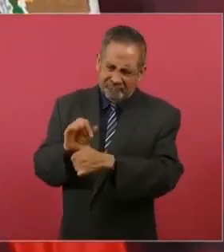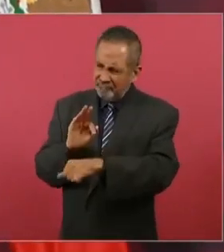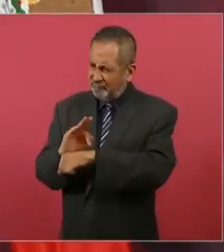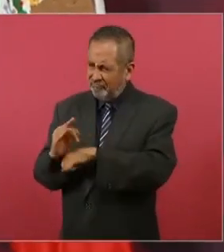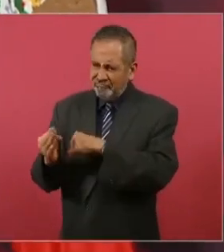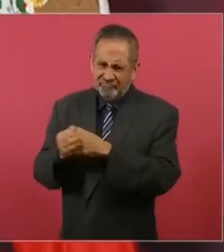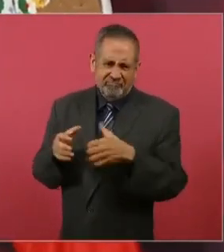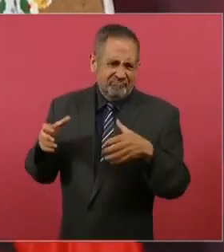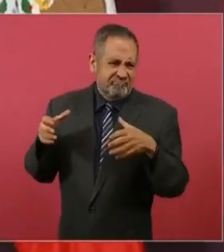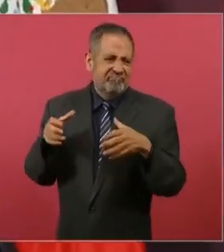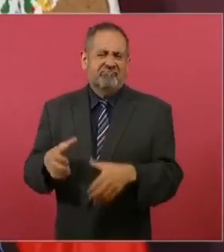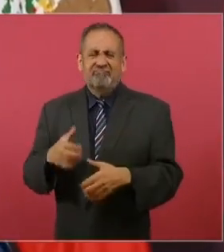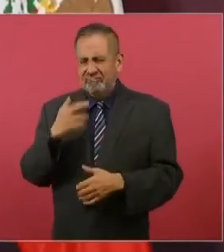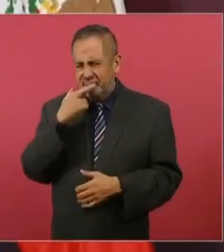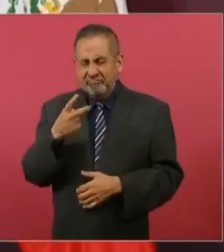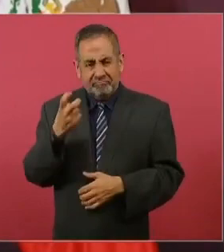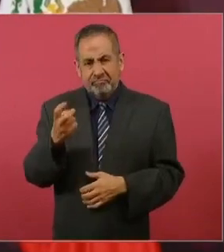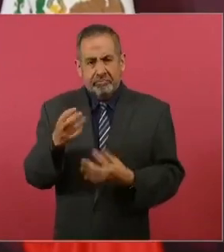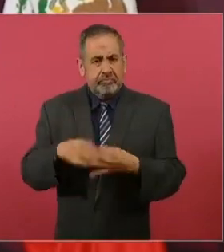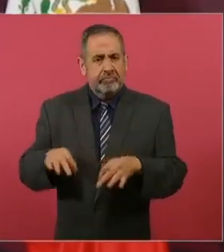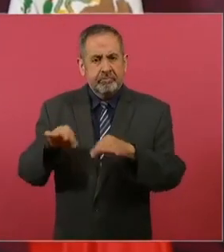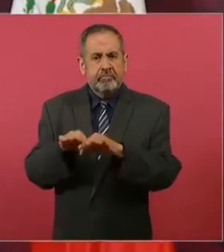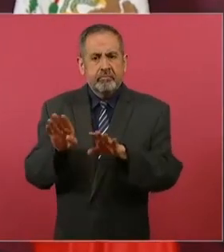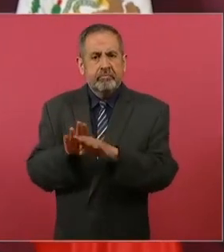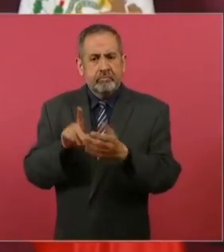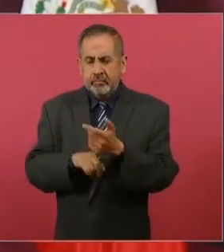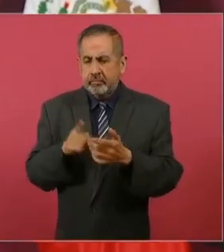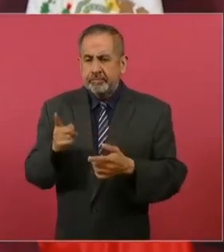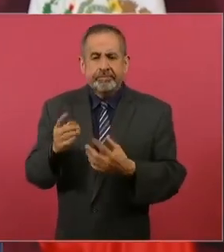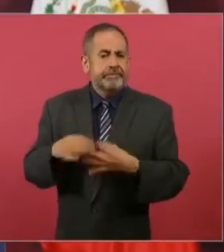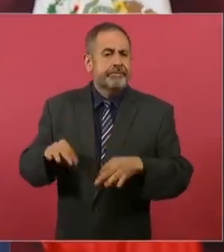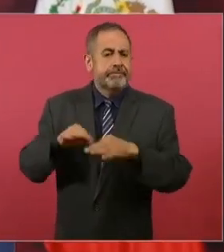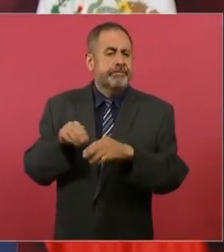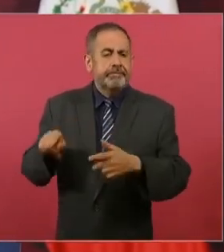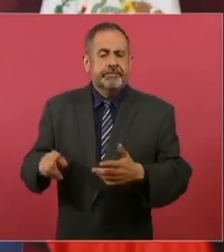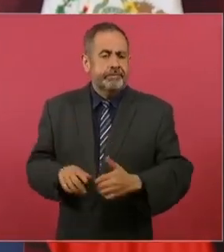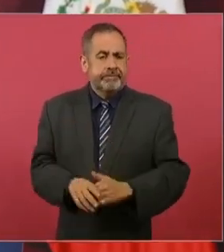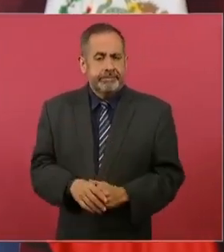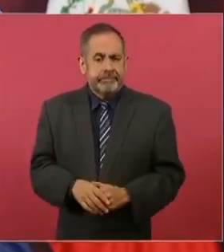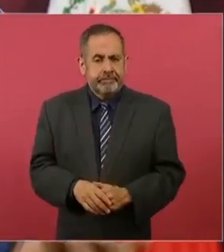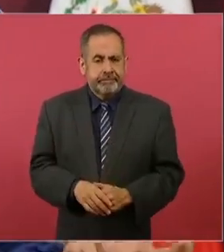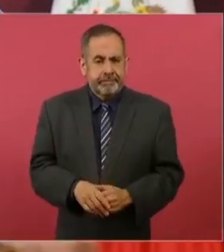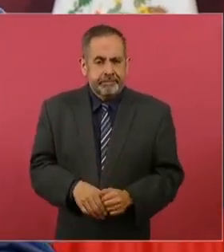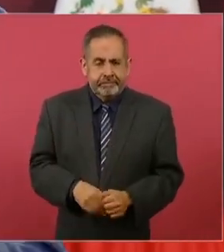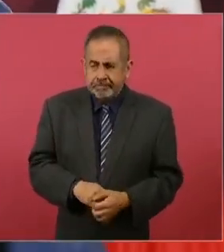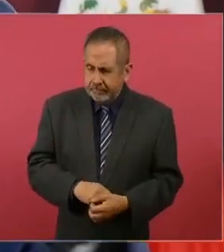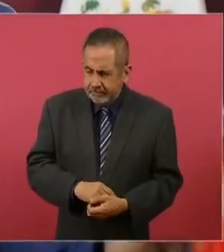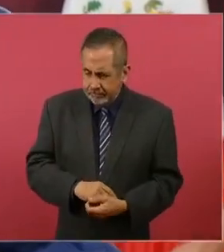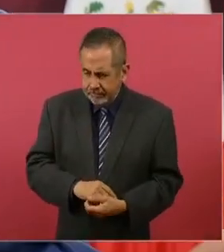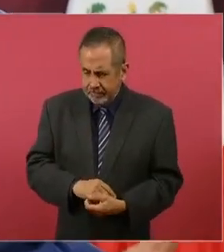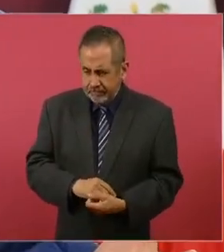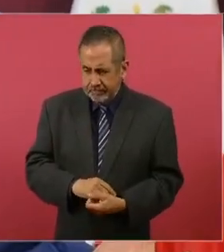Es que tenemos ese gran tesoro y a veces